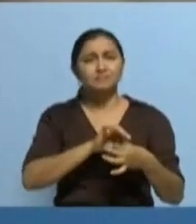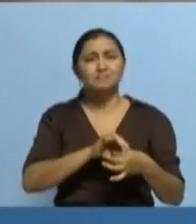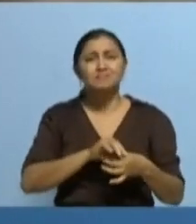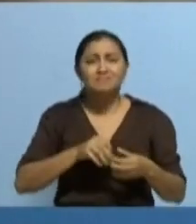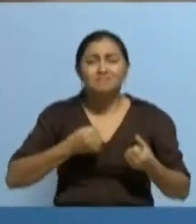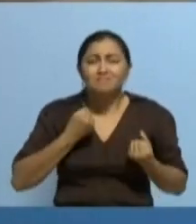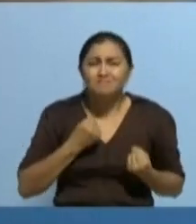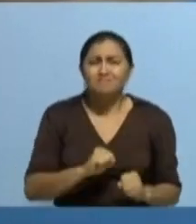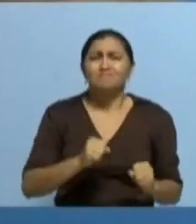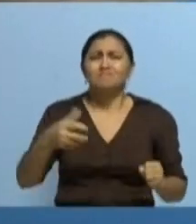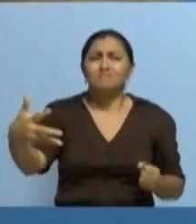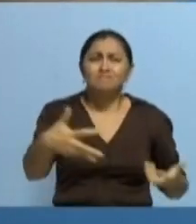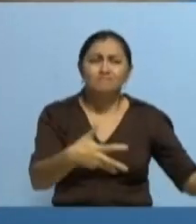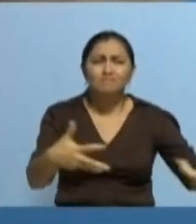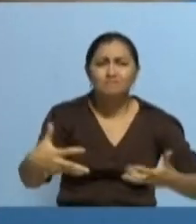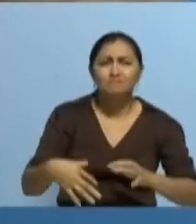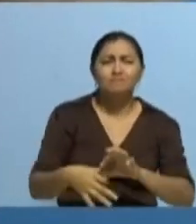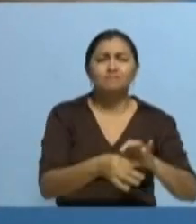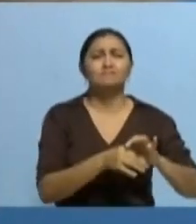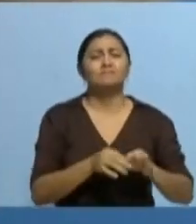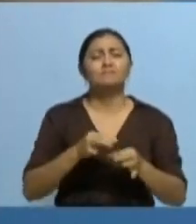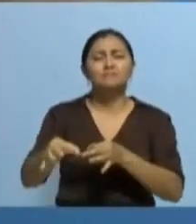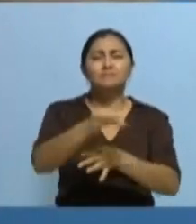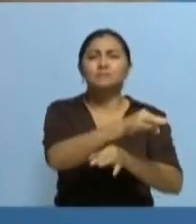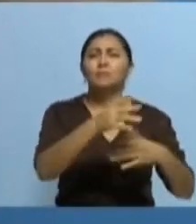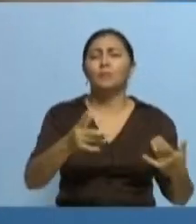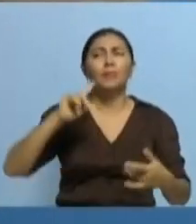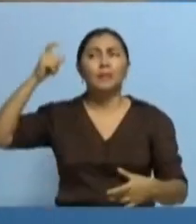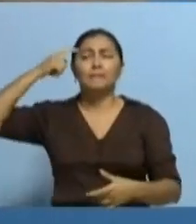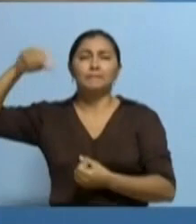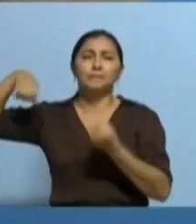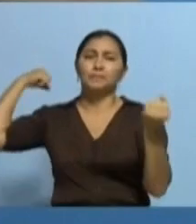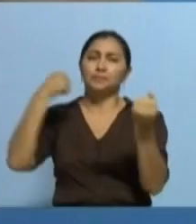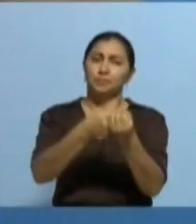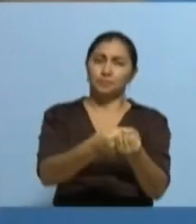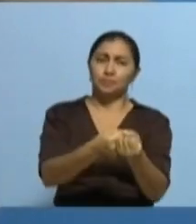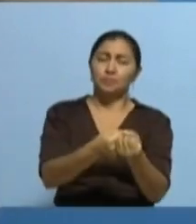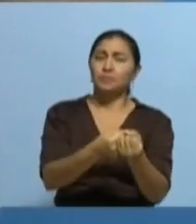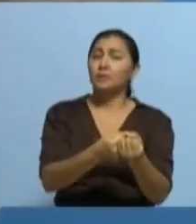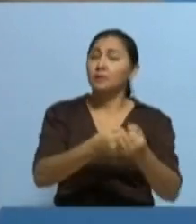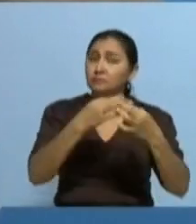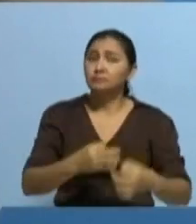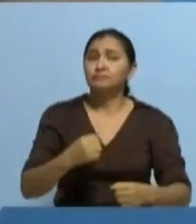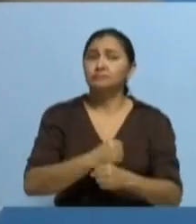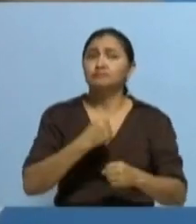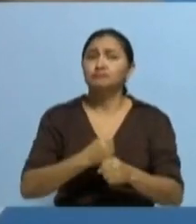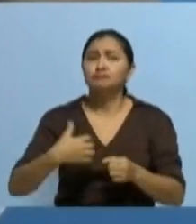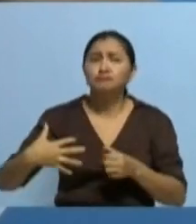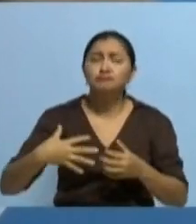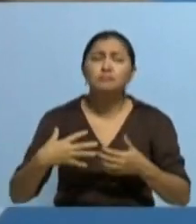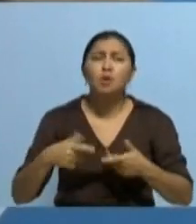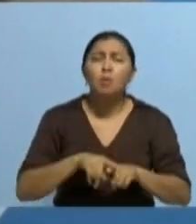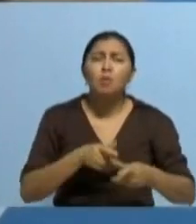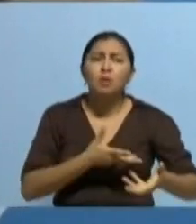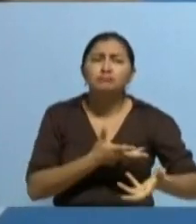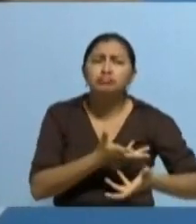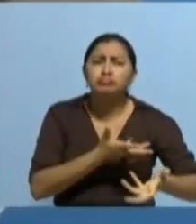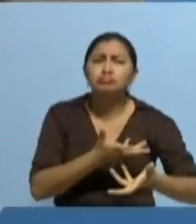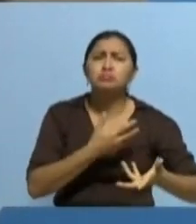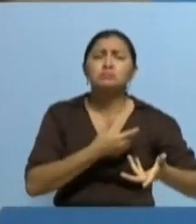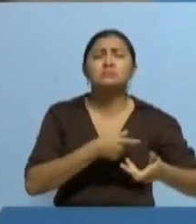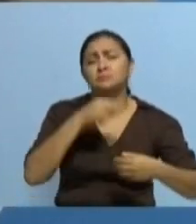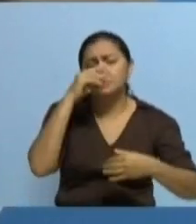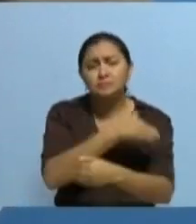esfuerzos y que todos los municipios reciban el apoyo de la gobernación de Bolívar, que sea un trabajo mancomunado por nuestros niños, por